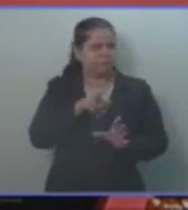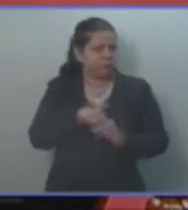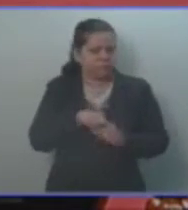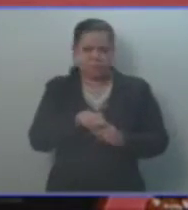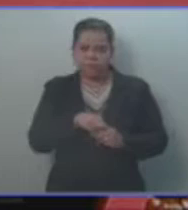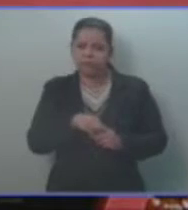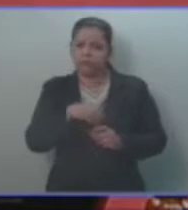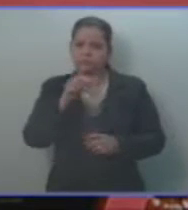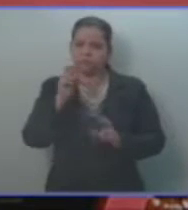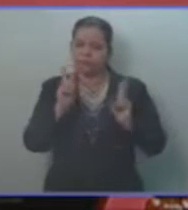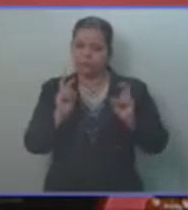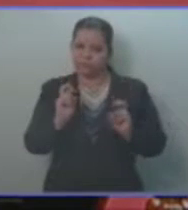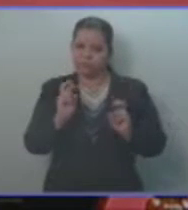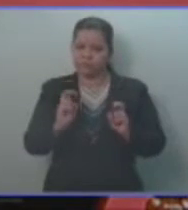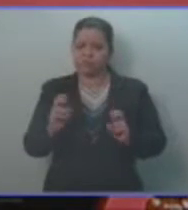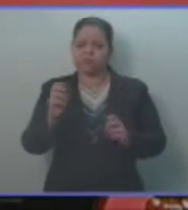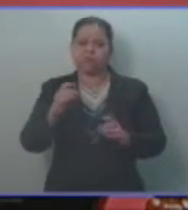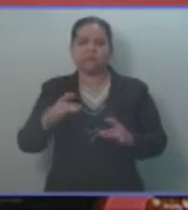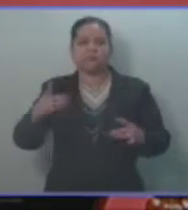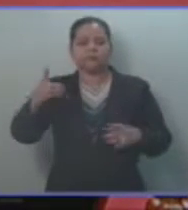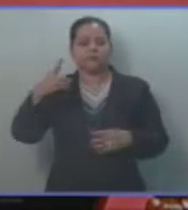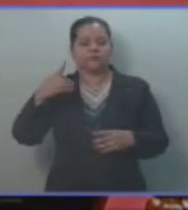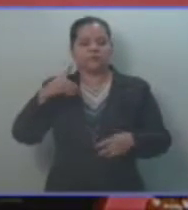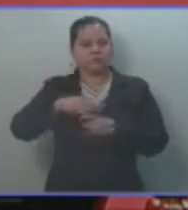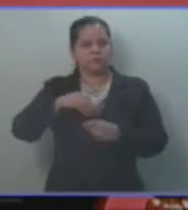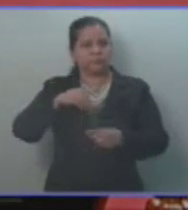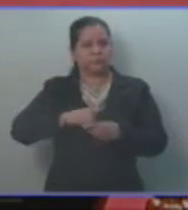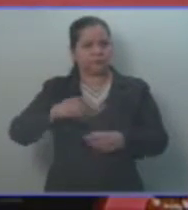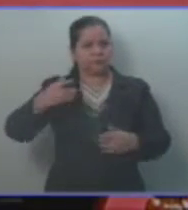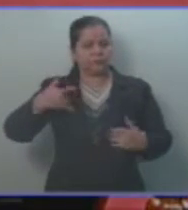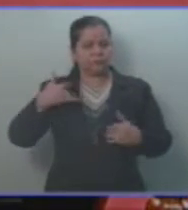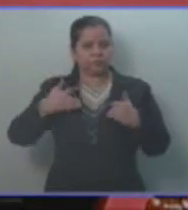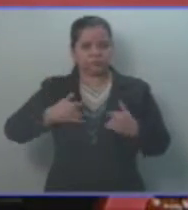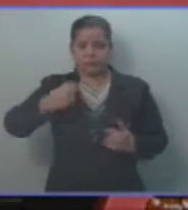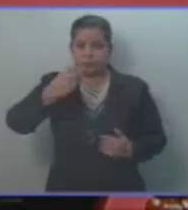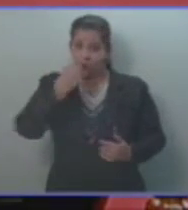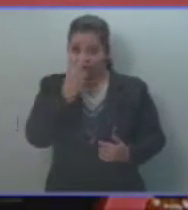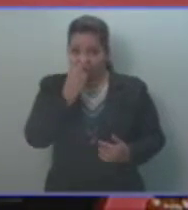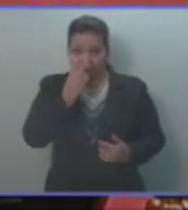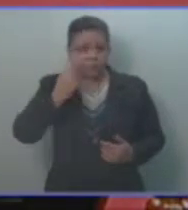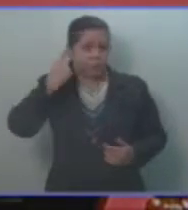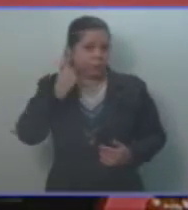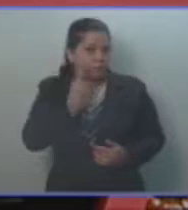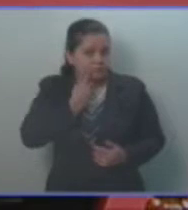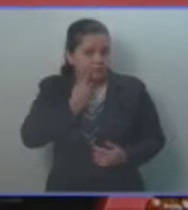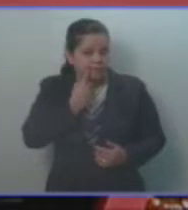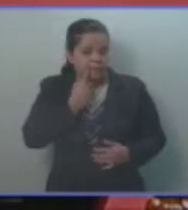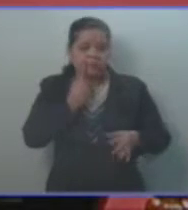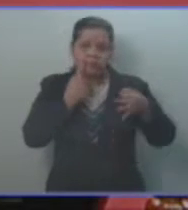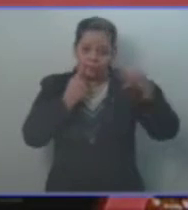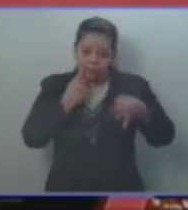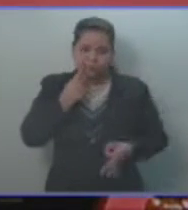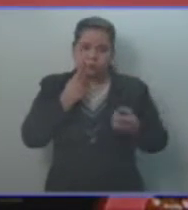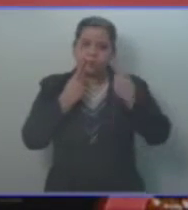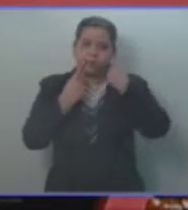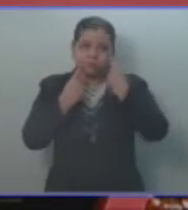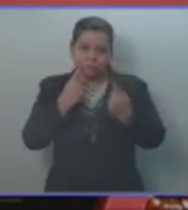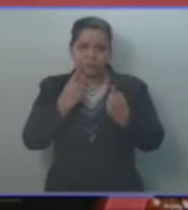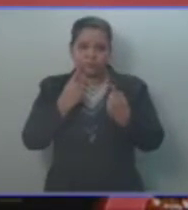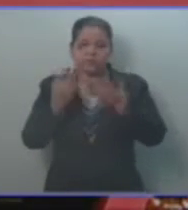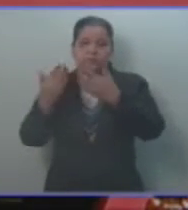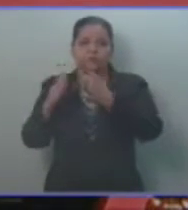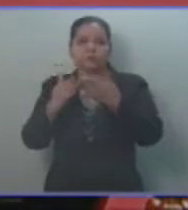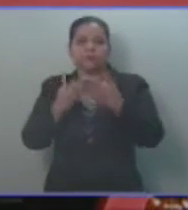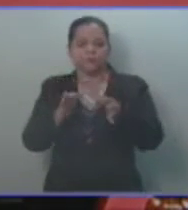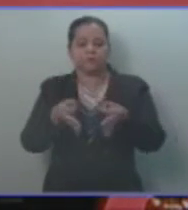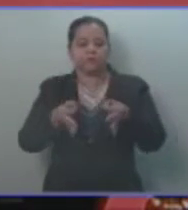la discapacidad sensorial, por lo que la sordera y la ceguera como tal deben ser identificadas